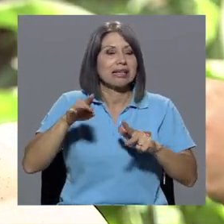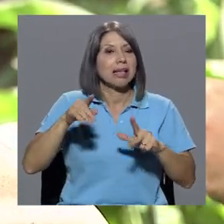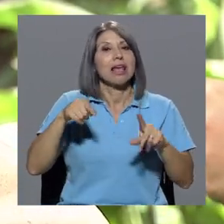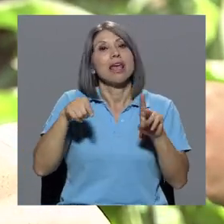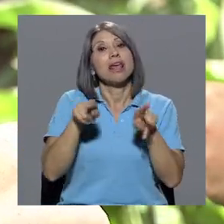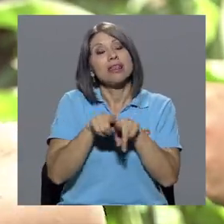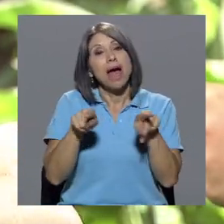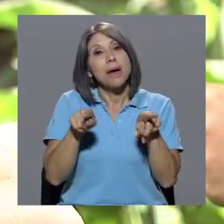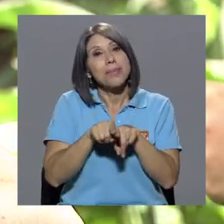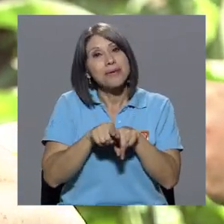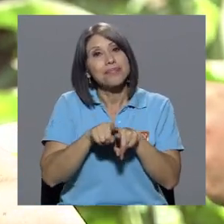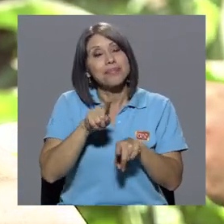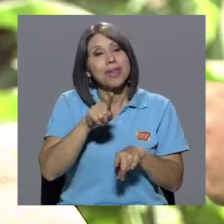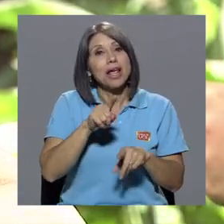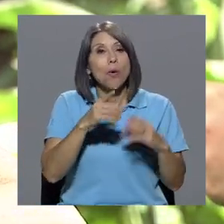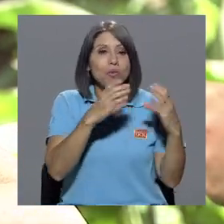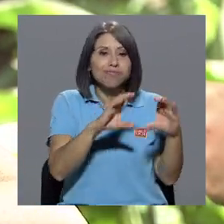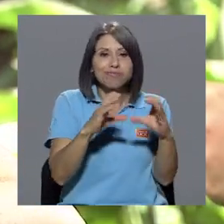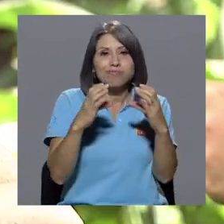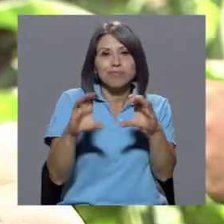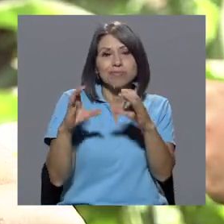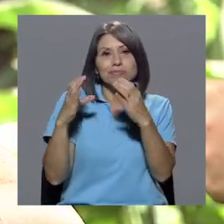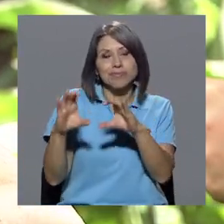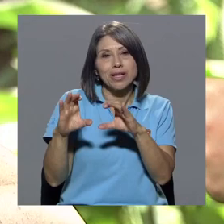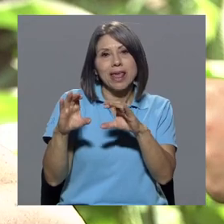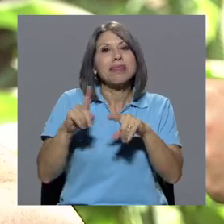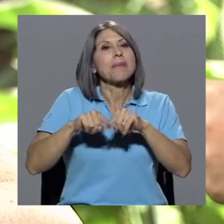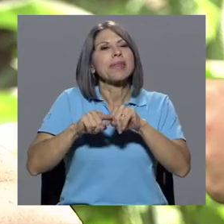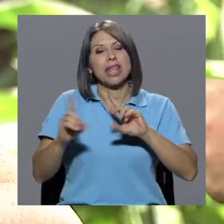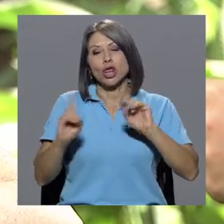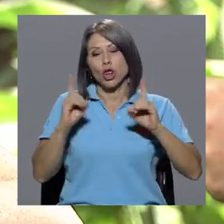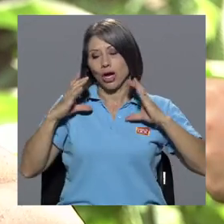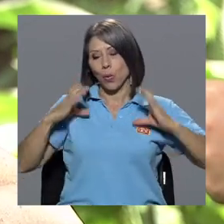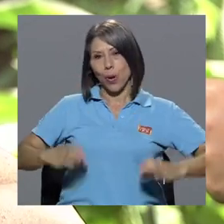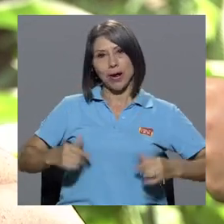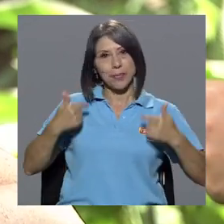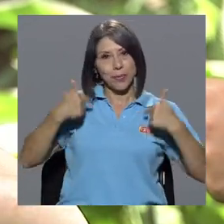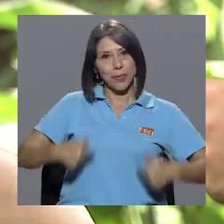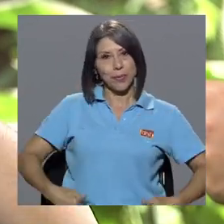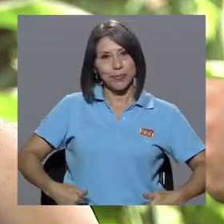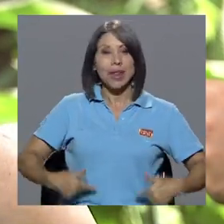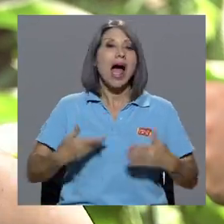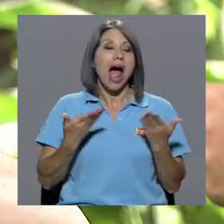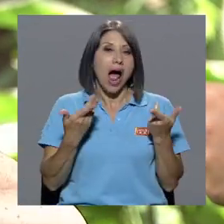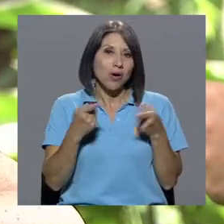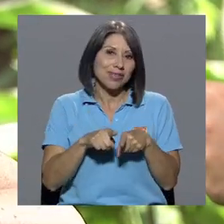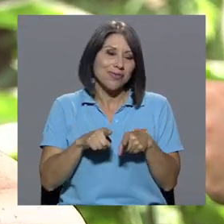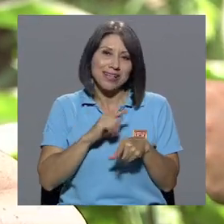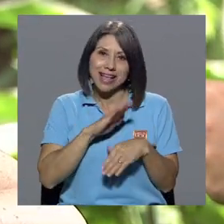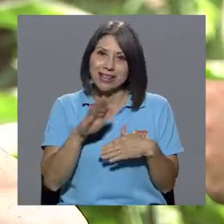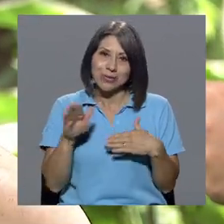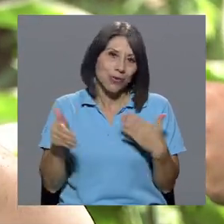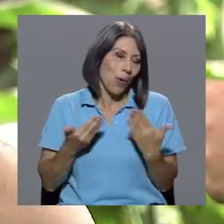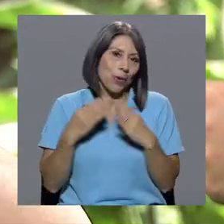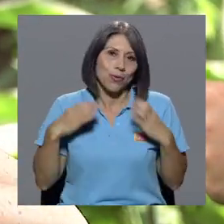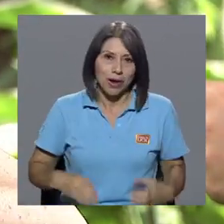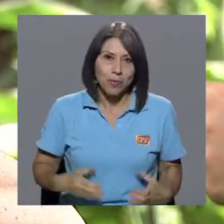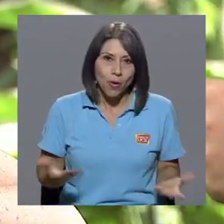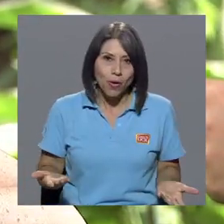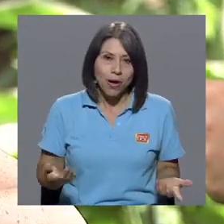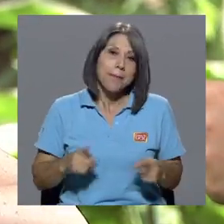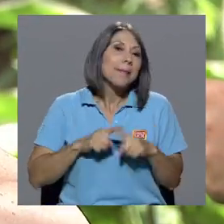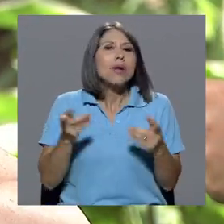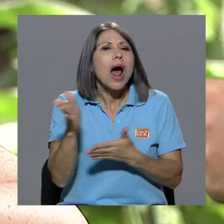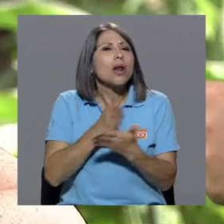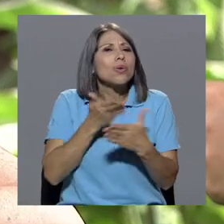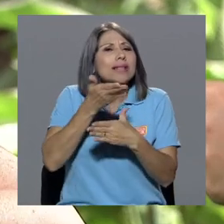supuesto, la caracterización por el sitio anatómico que se dé la artrosis, aunque es un fenómeno de todo el